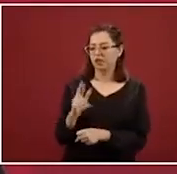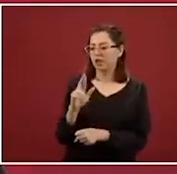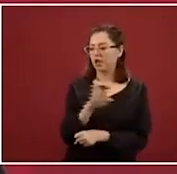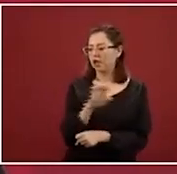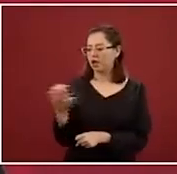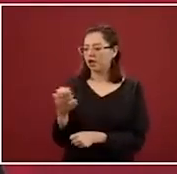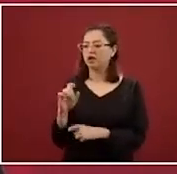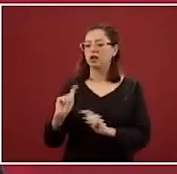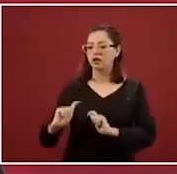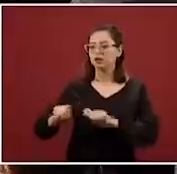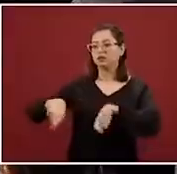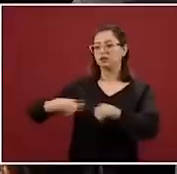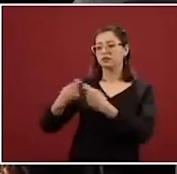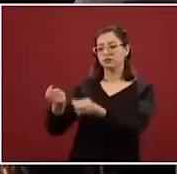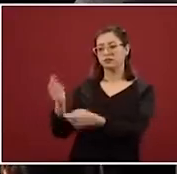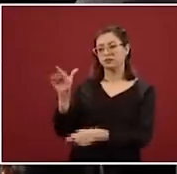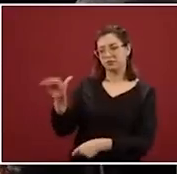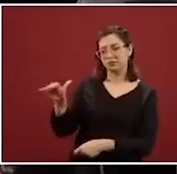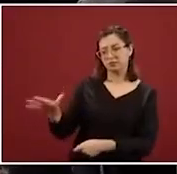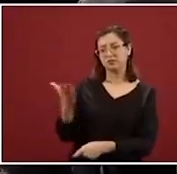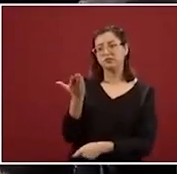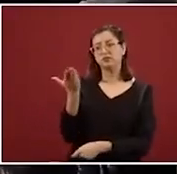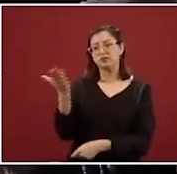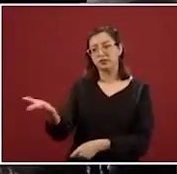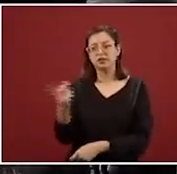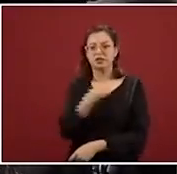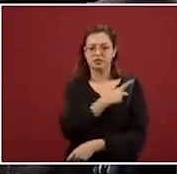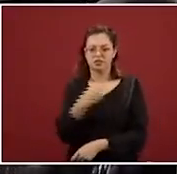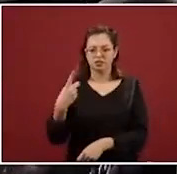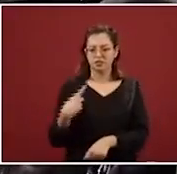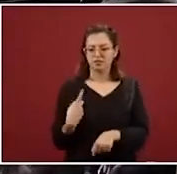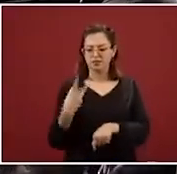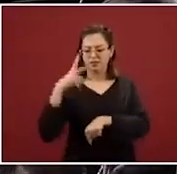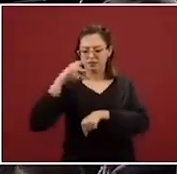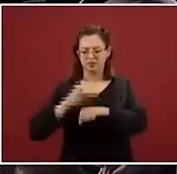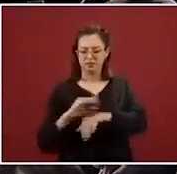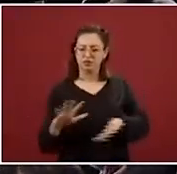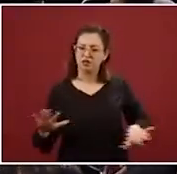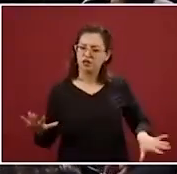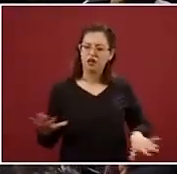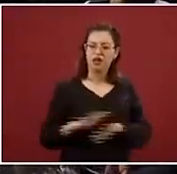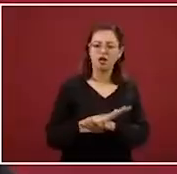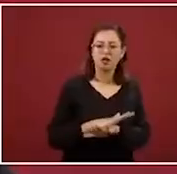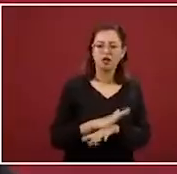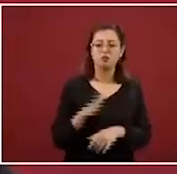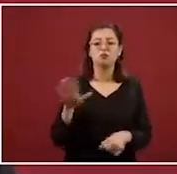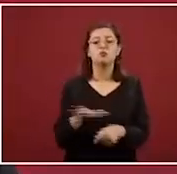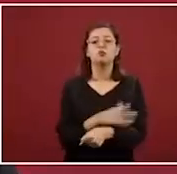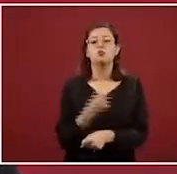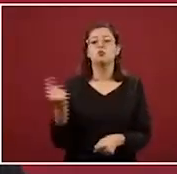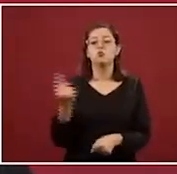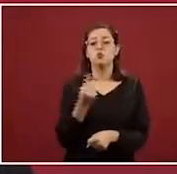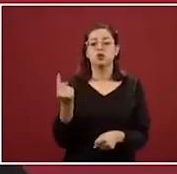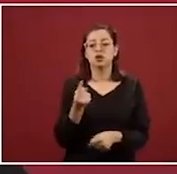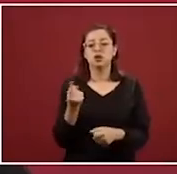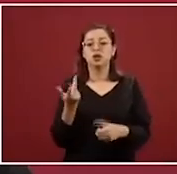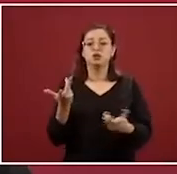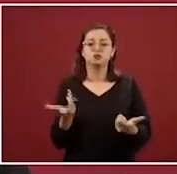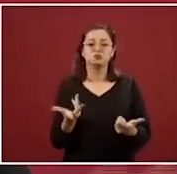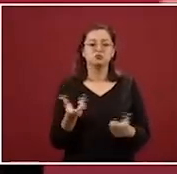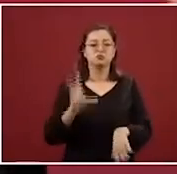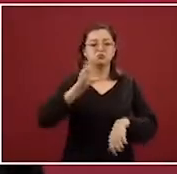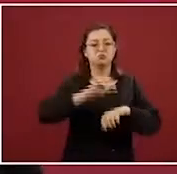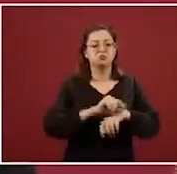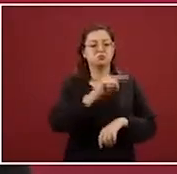donde solicitamos a la CRE que se cambie el permiso, porque el permiso permite